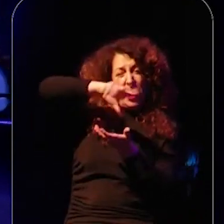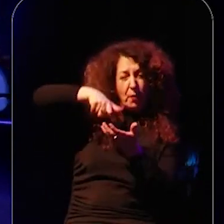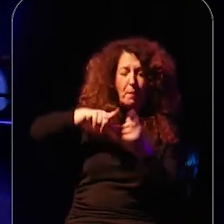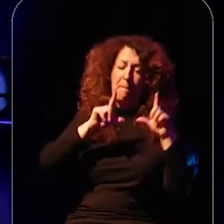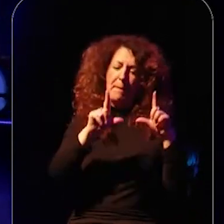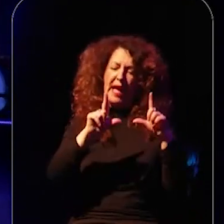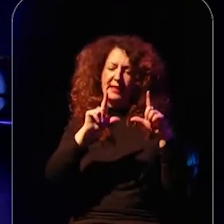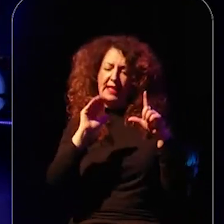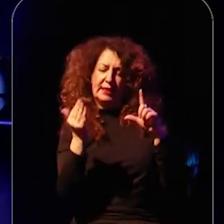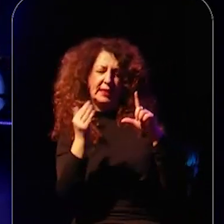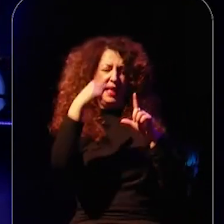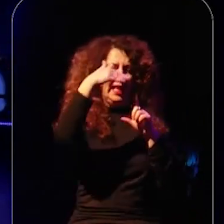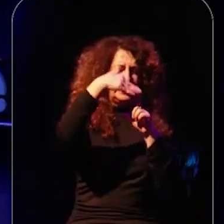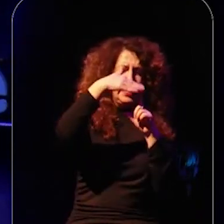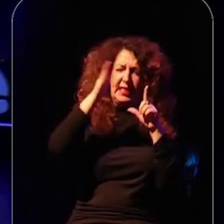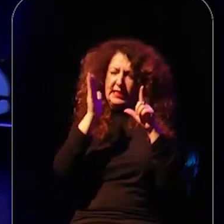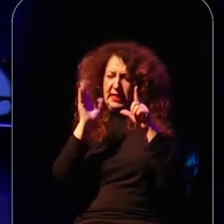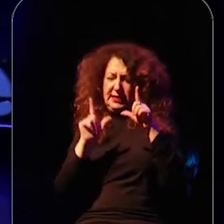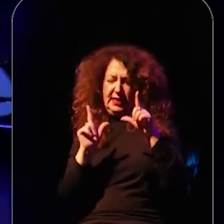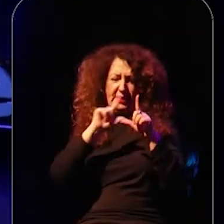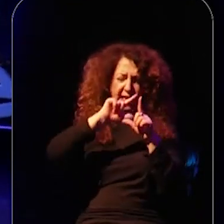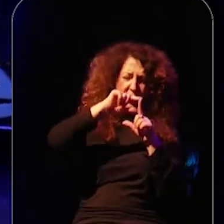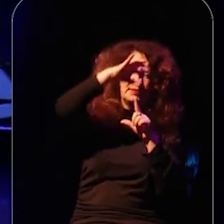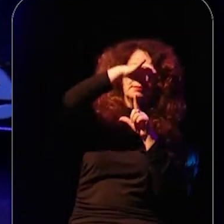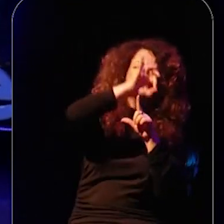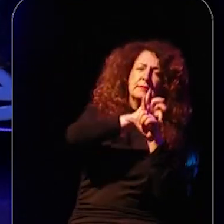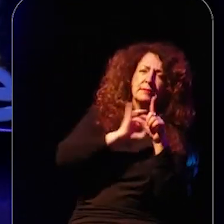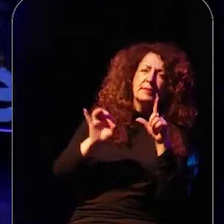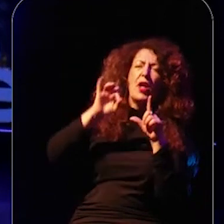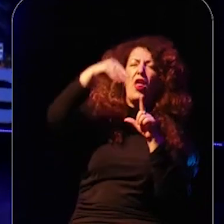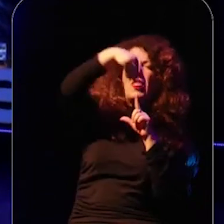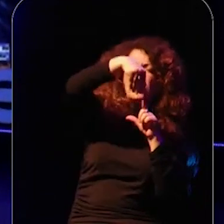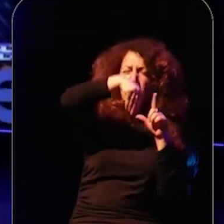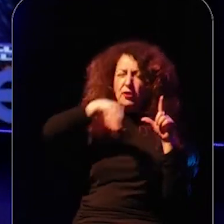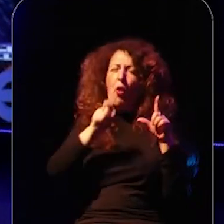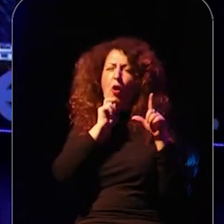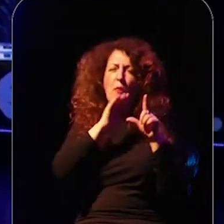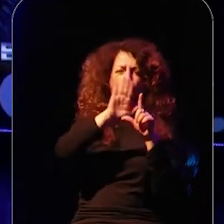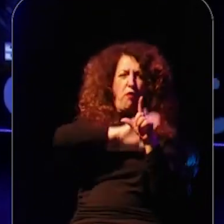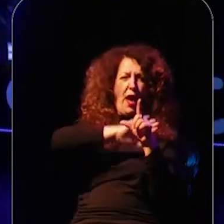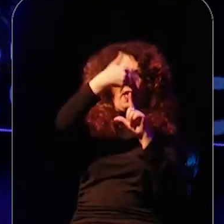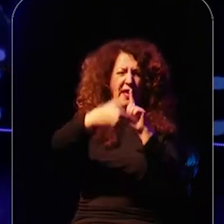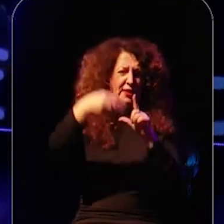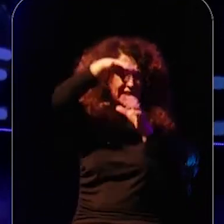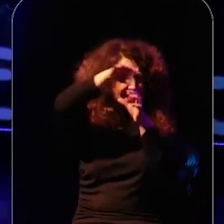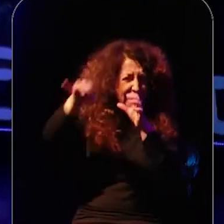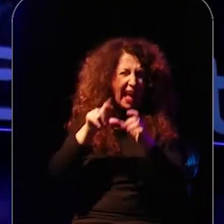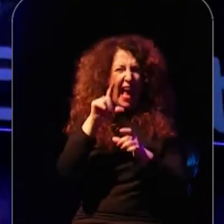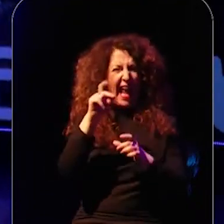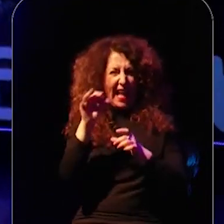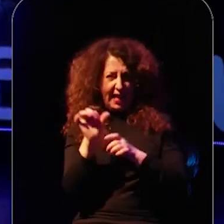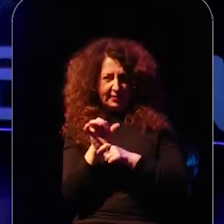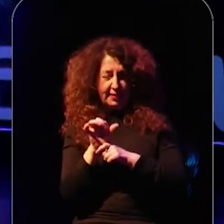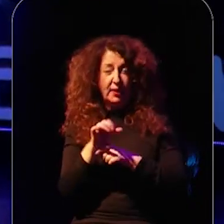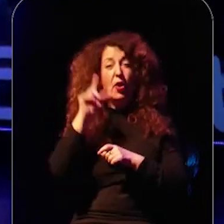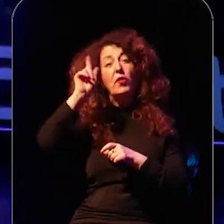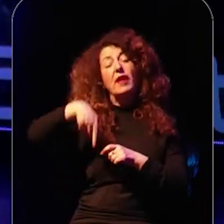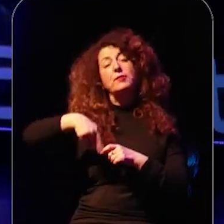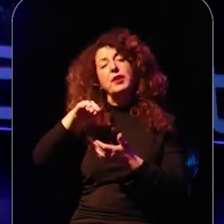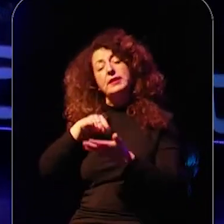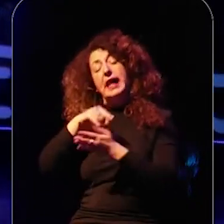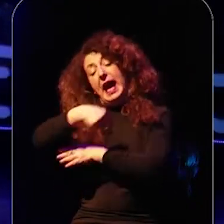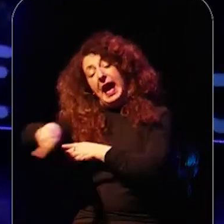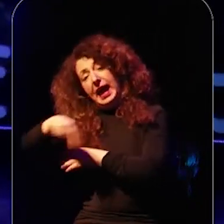pantalla, sus 4 esquinas y dónde estaba cada uno de los LEDs, tanto del interior como del exterior. Después, todo el trabajo de diseño de arquitectura